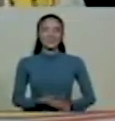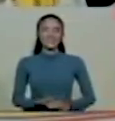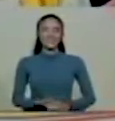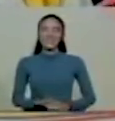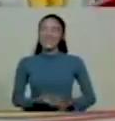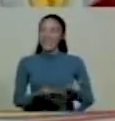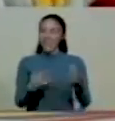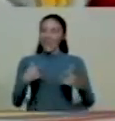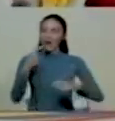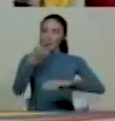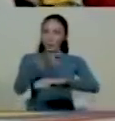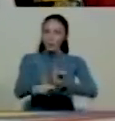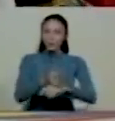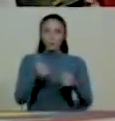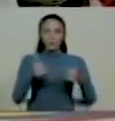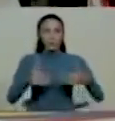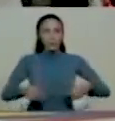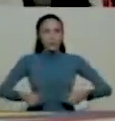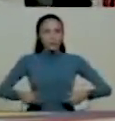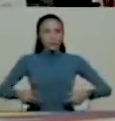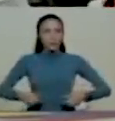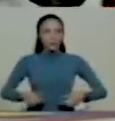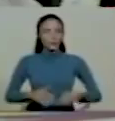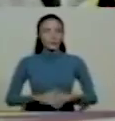vale la pena luchar,